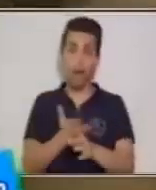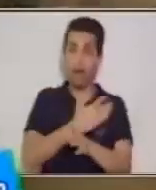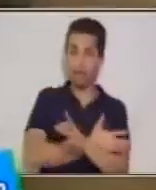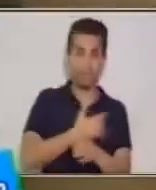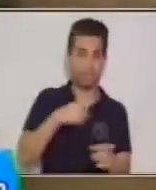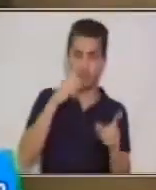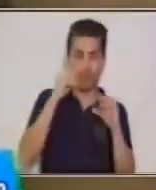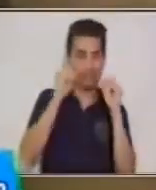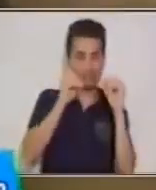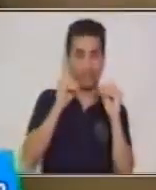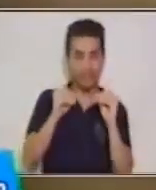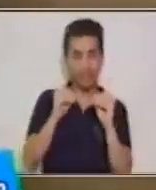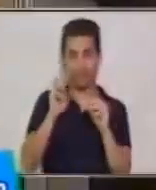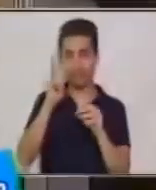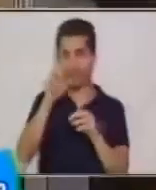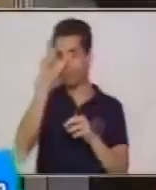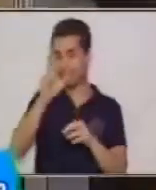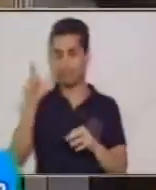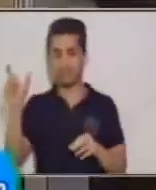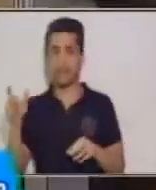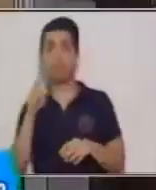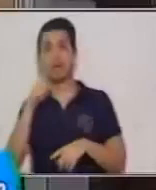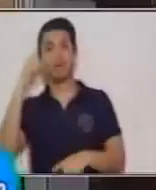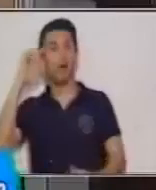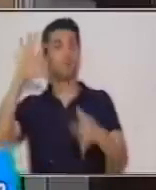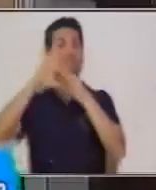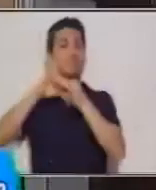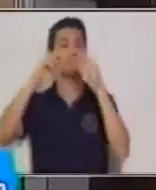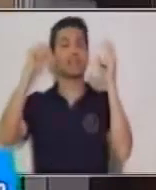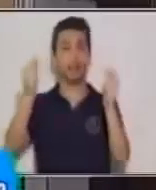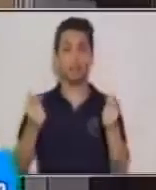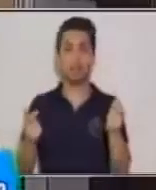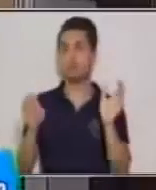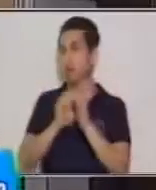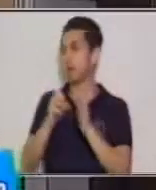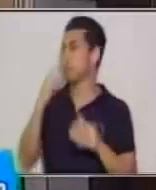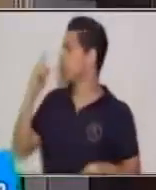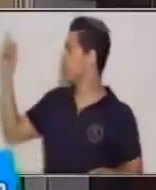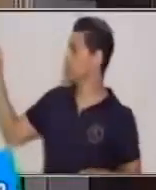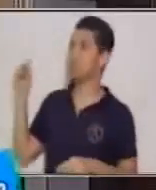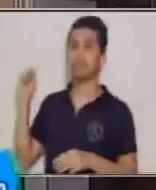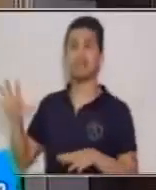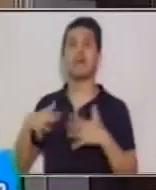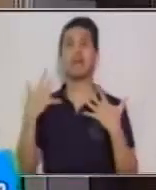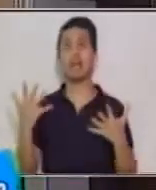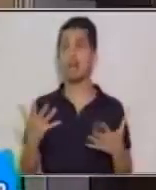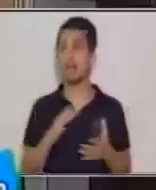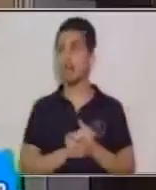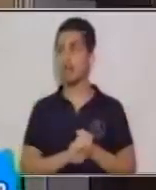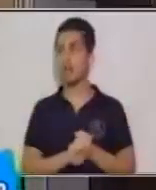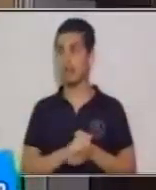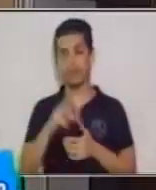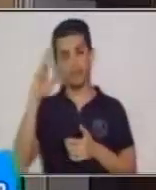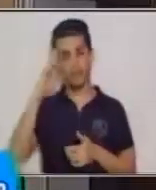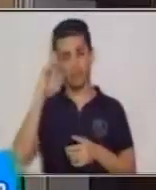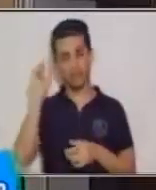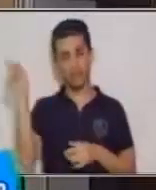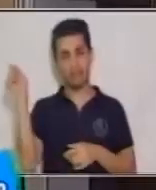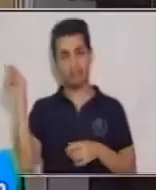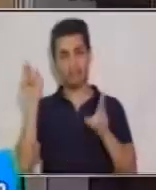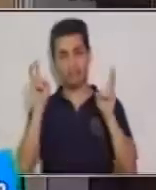día de hoy, tú lo recordaste. ¿Qué tipo de lectura crees que tuviste que haber hecho para recordar este